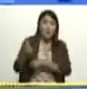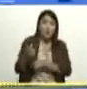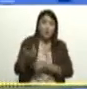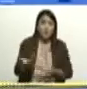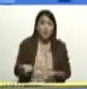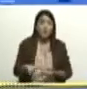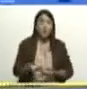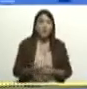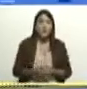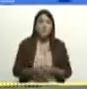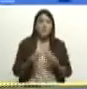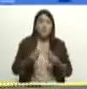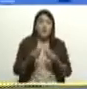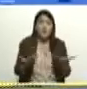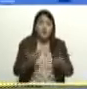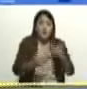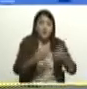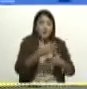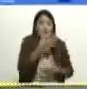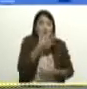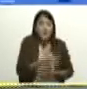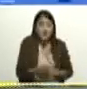para facilitar